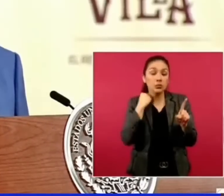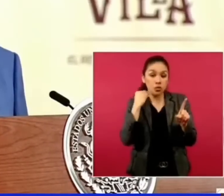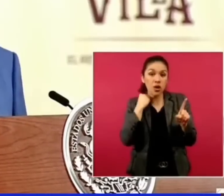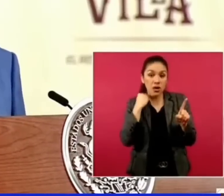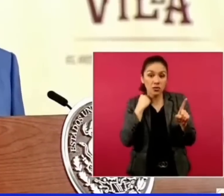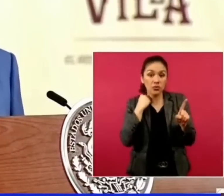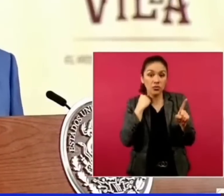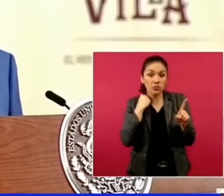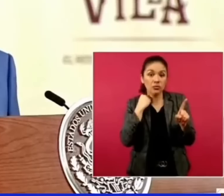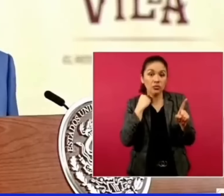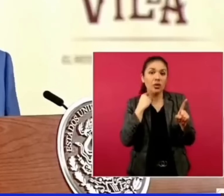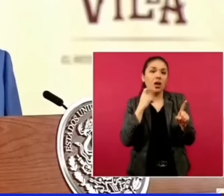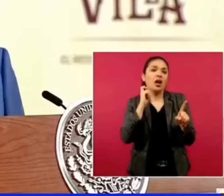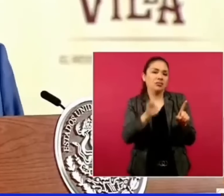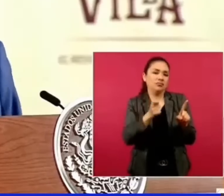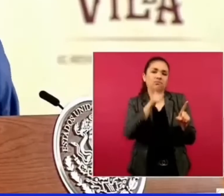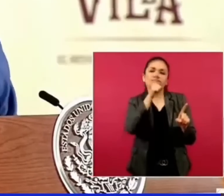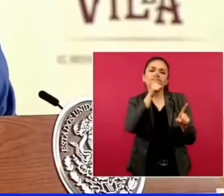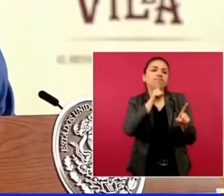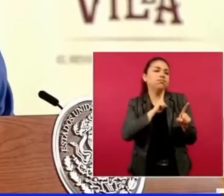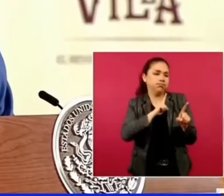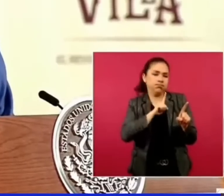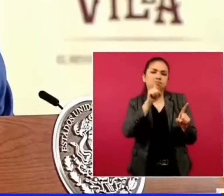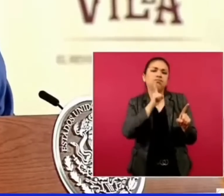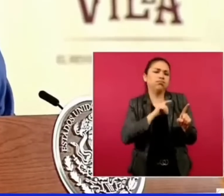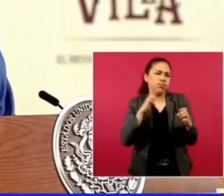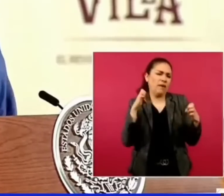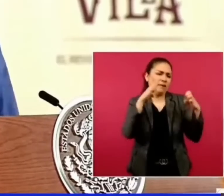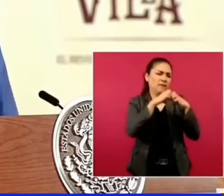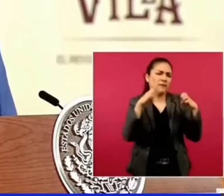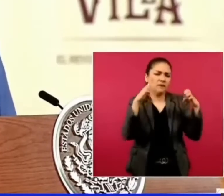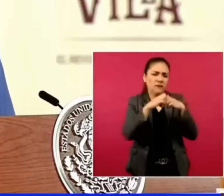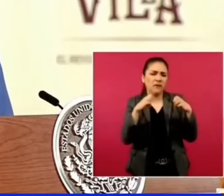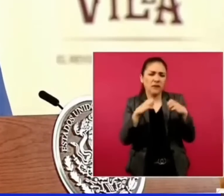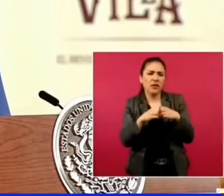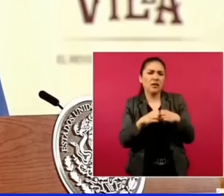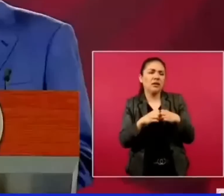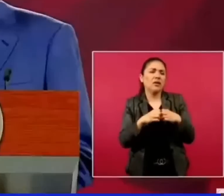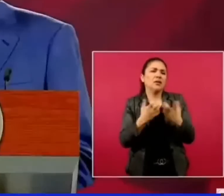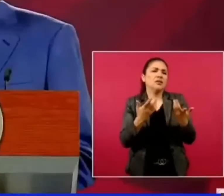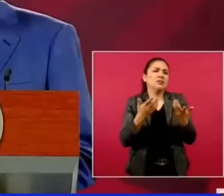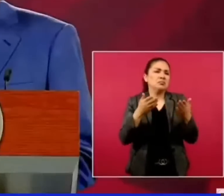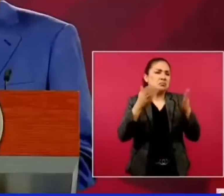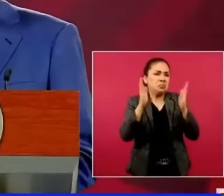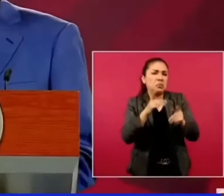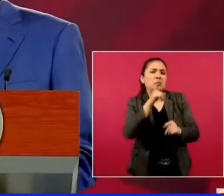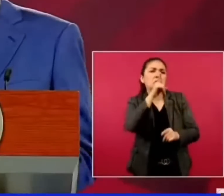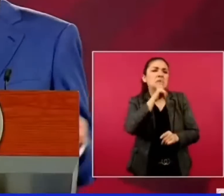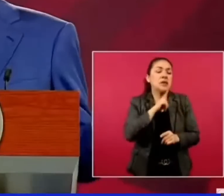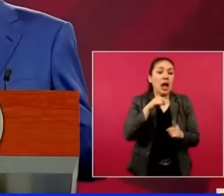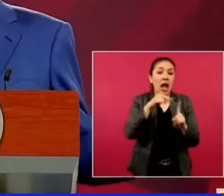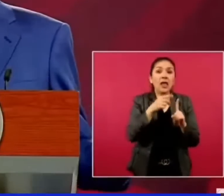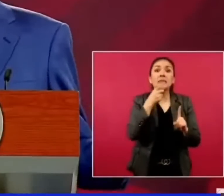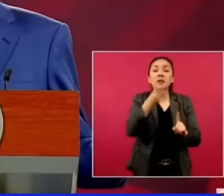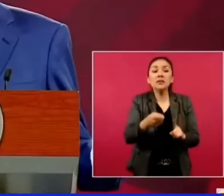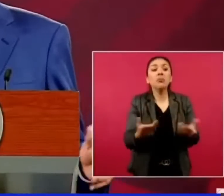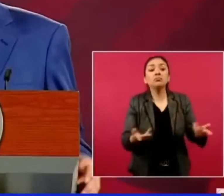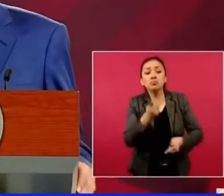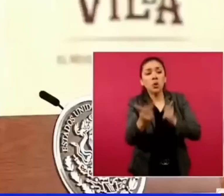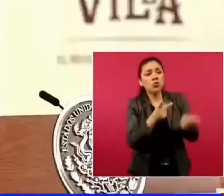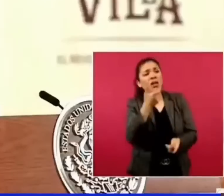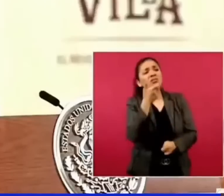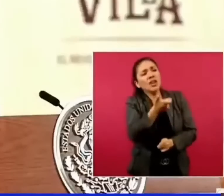difamador, calumniador, dijo que dónde estaba el dinero.